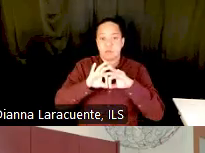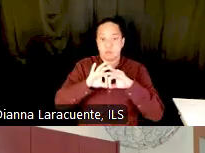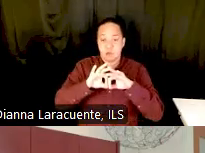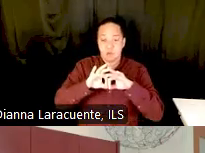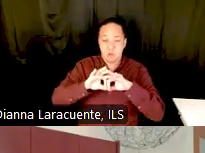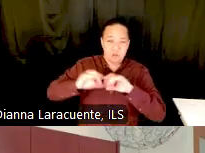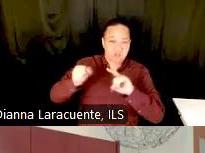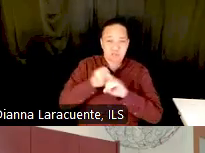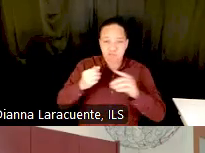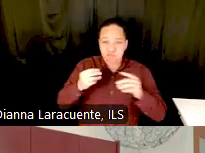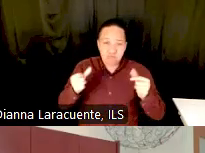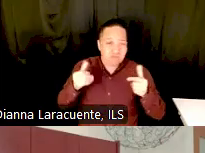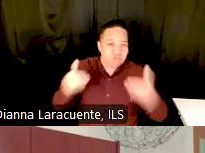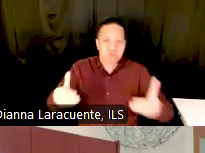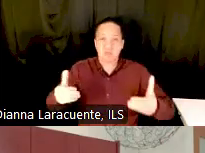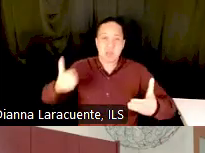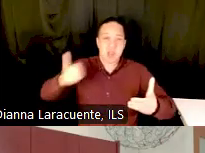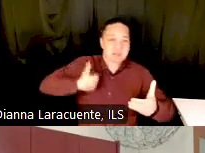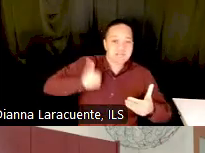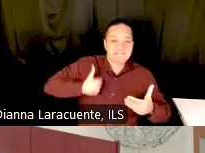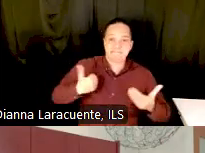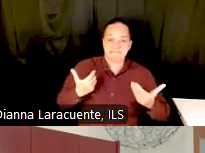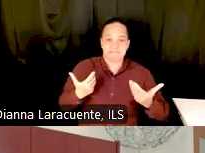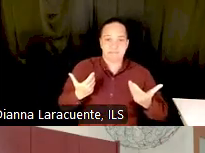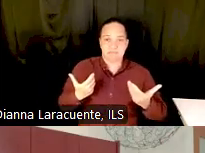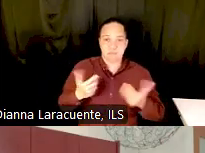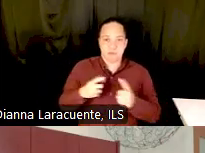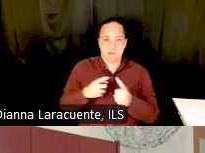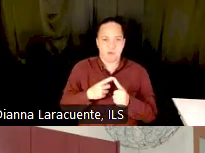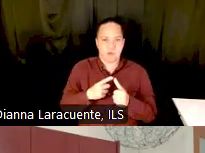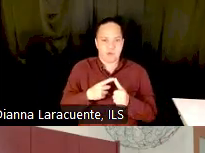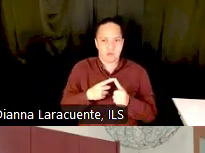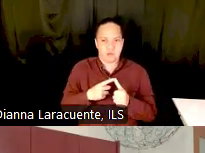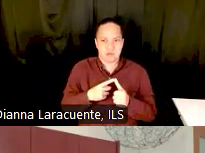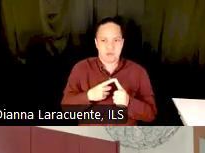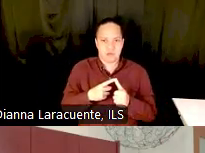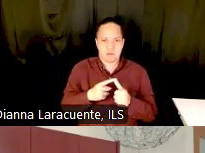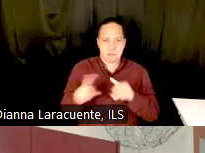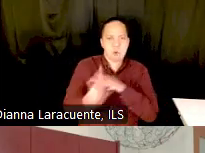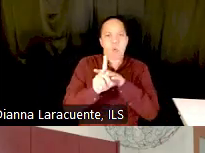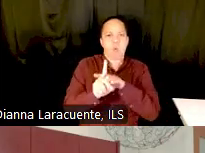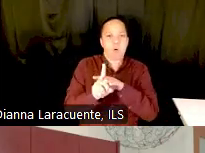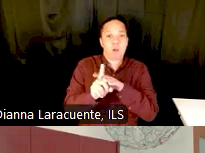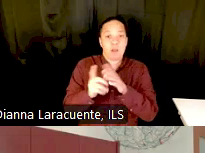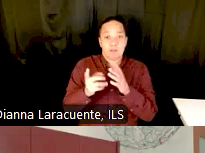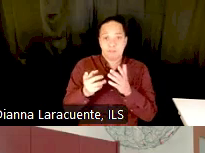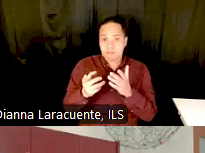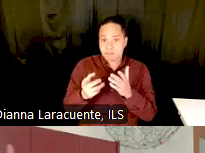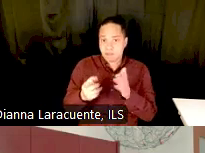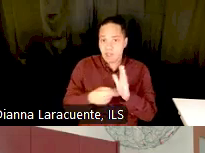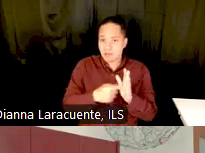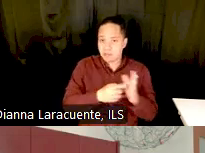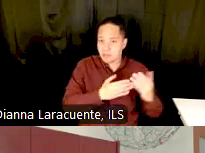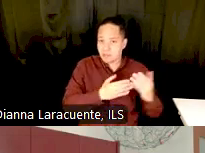violento, impulsivo, agresivo, primero que suelen llegar de repente, aunque hay veces que van dando señales